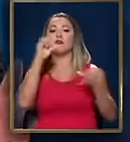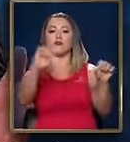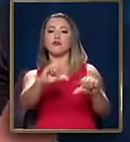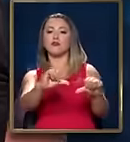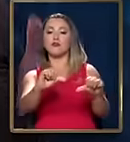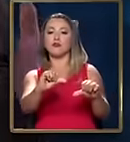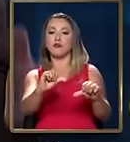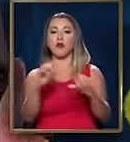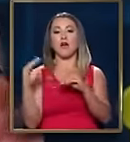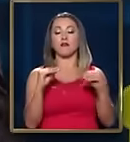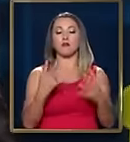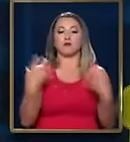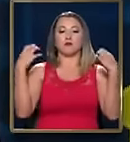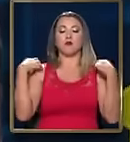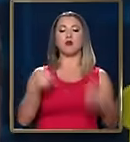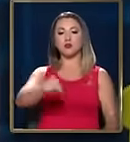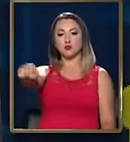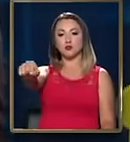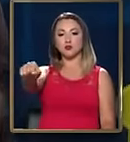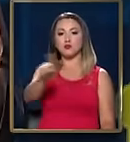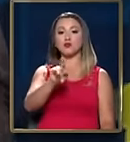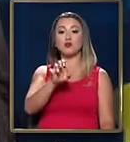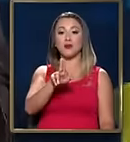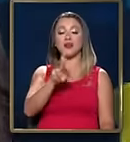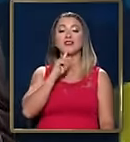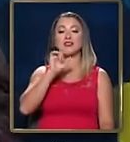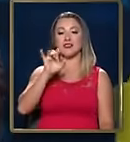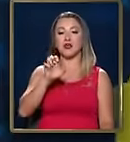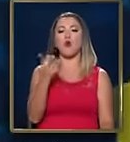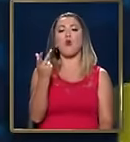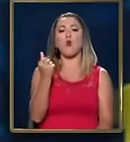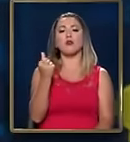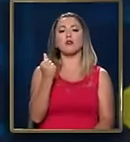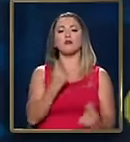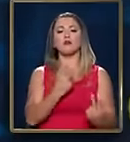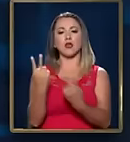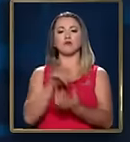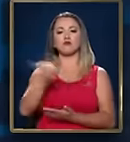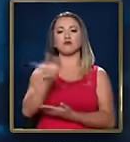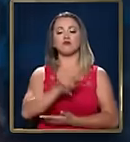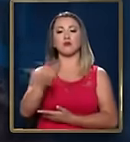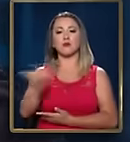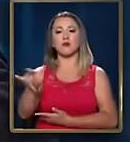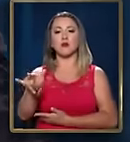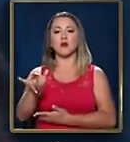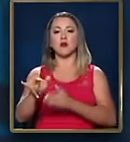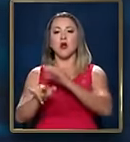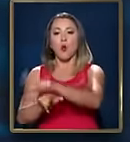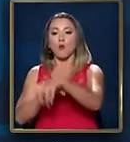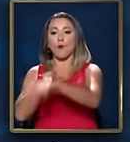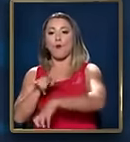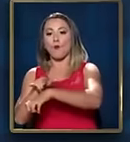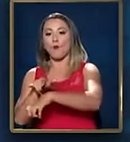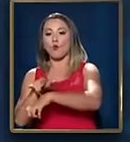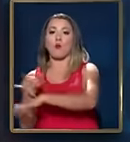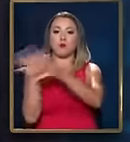Habló con el encargado del supertanker. ¿De cuántos viajes estamos hablando para tirarle el mal para el otro lado? Mira la weá.